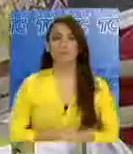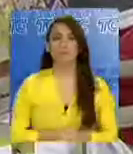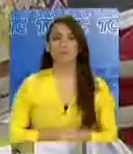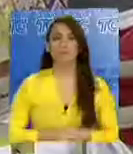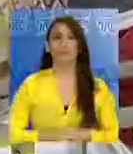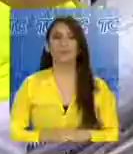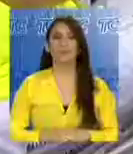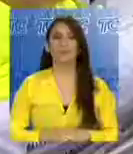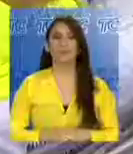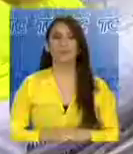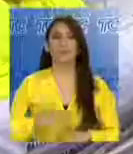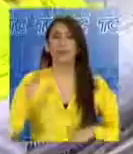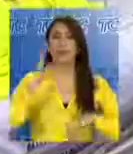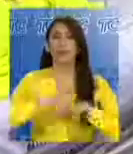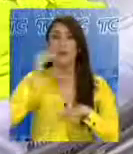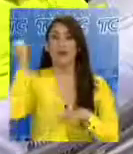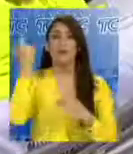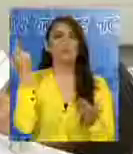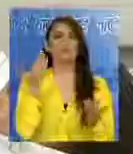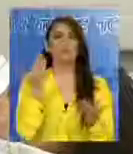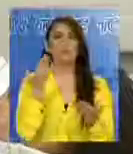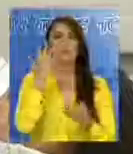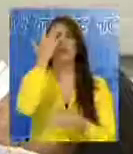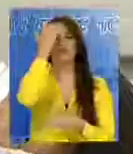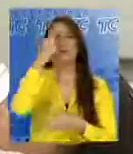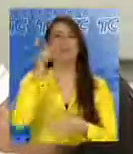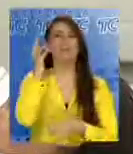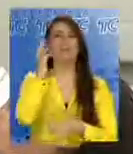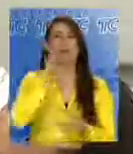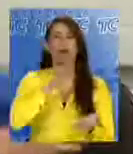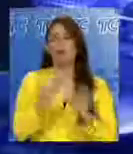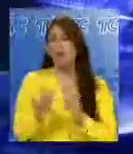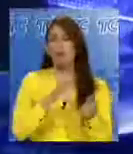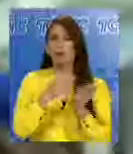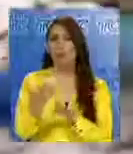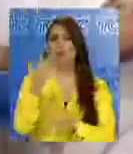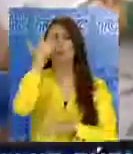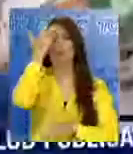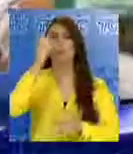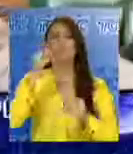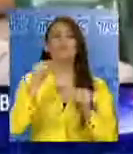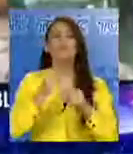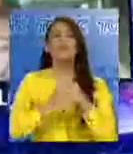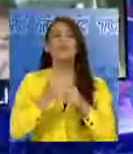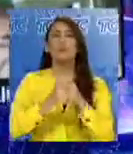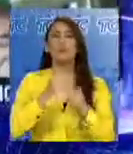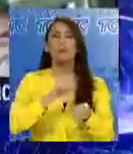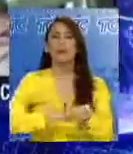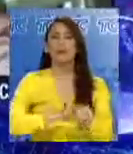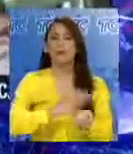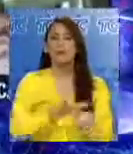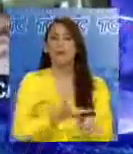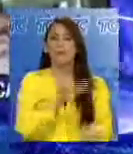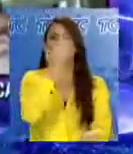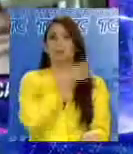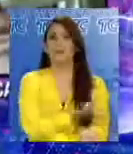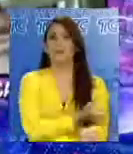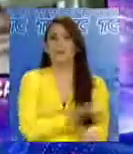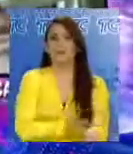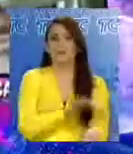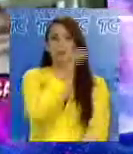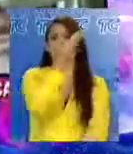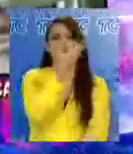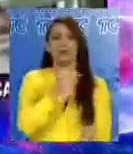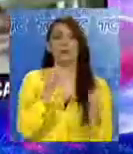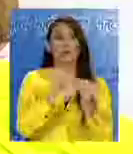Las dos primeras causas de muerte materna son las hemorragias y las enfermedades hipertensivas. Durante el 2013 se registraron